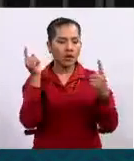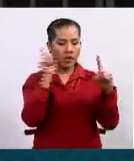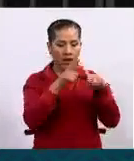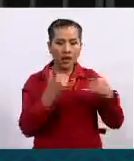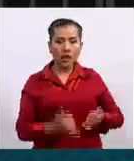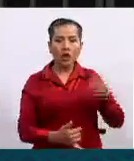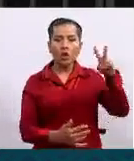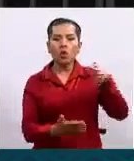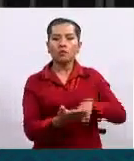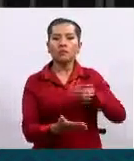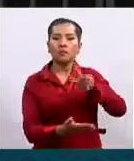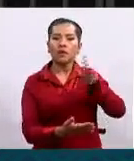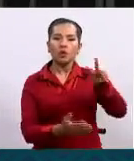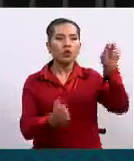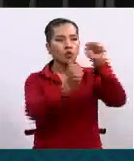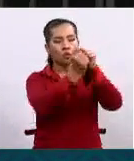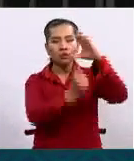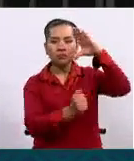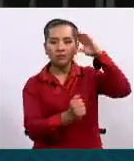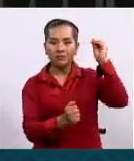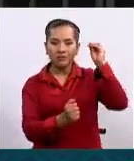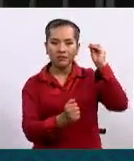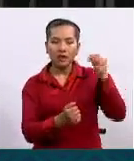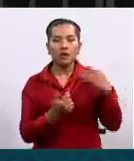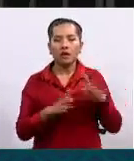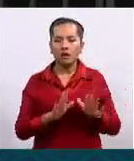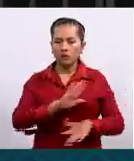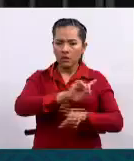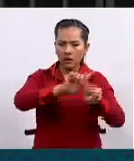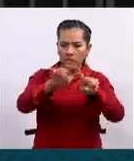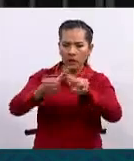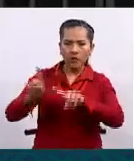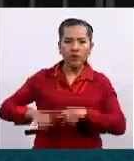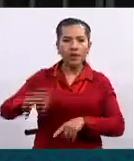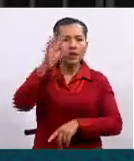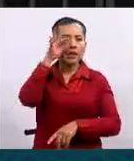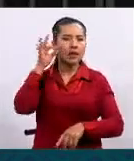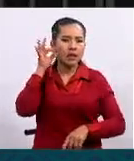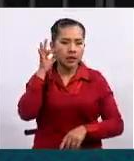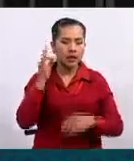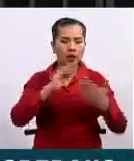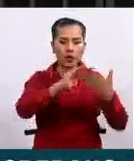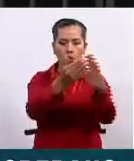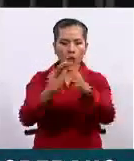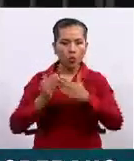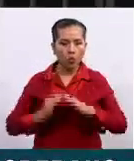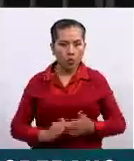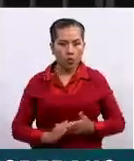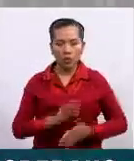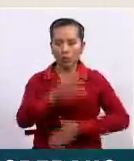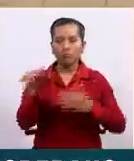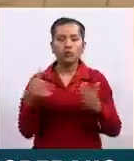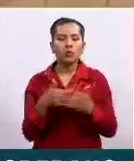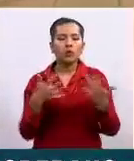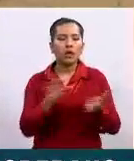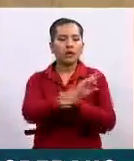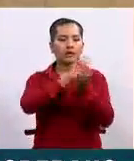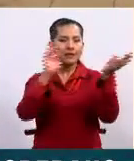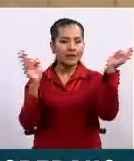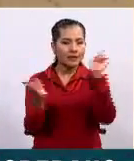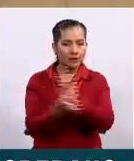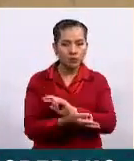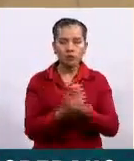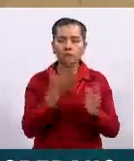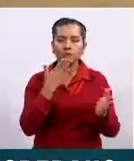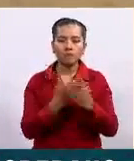Luis Arce y Catacora, nuestras comunidades indígenas, originarias, campesinas han revolucionado de manera profunda en el